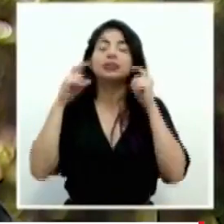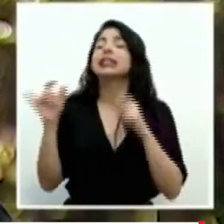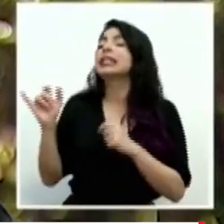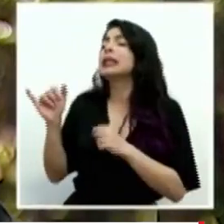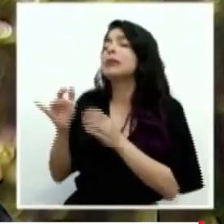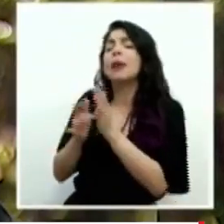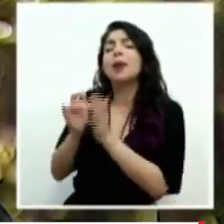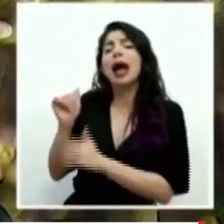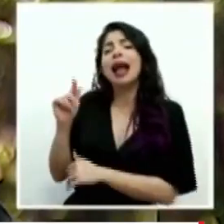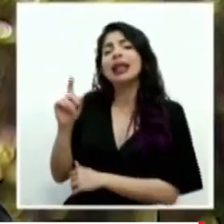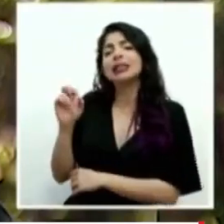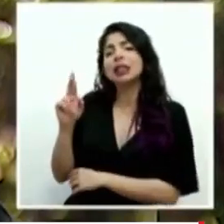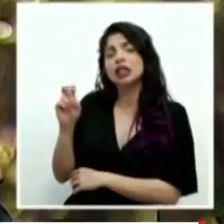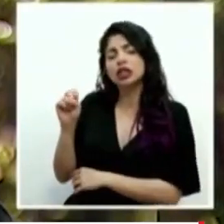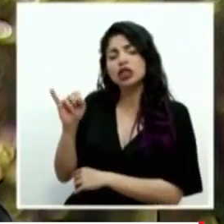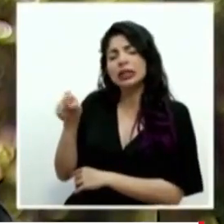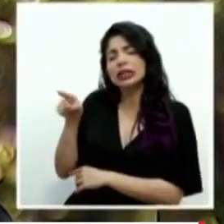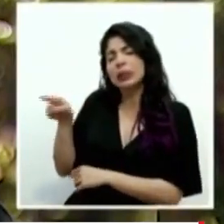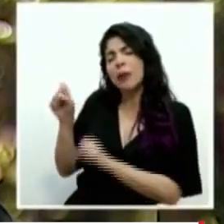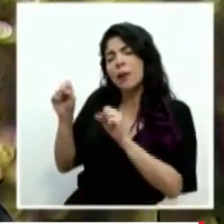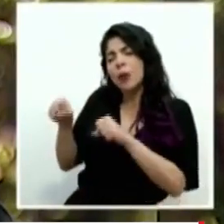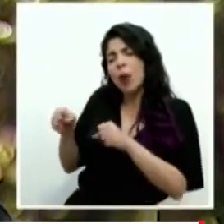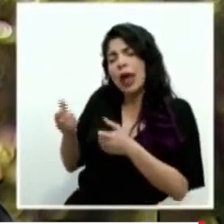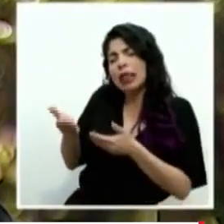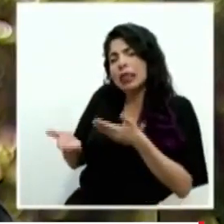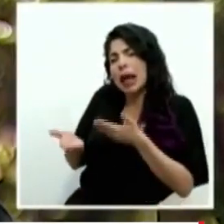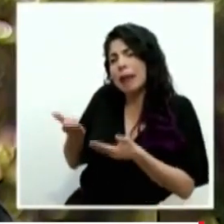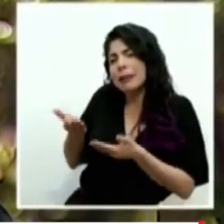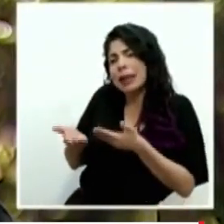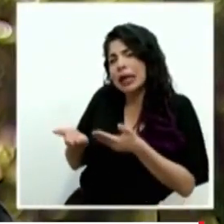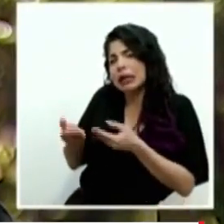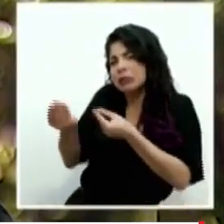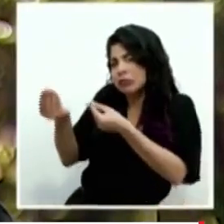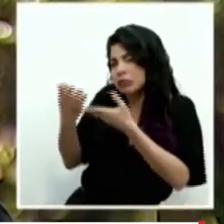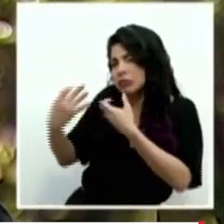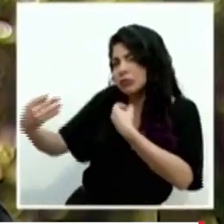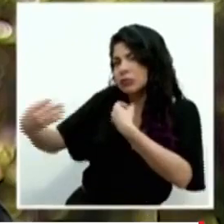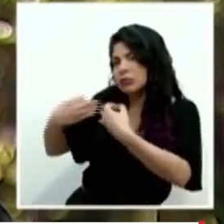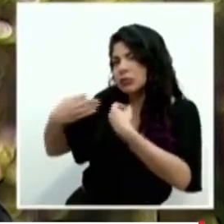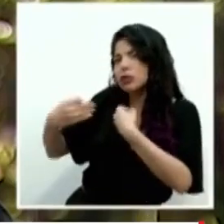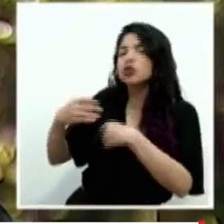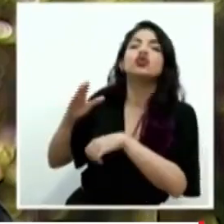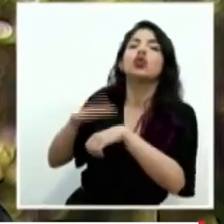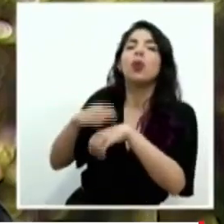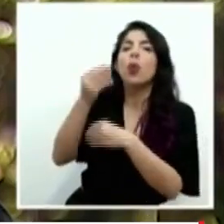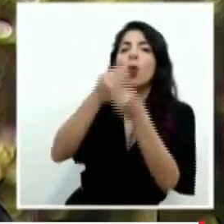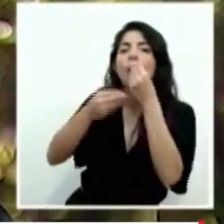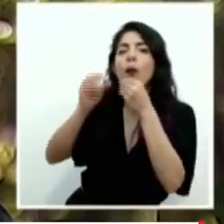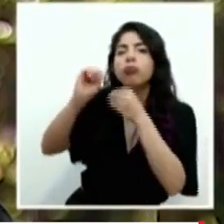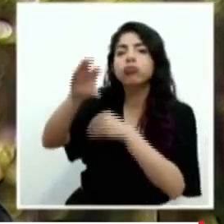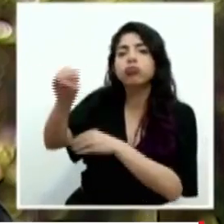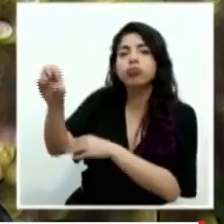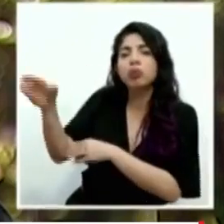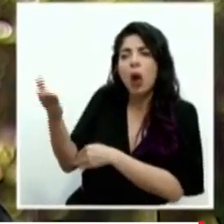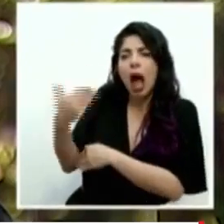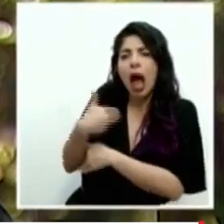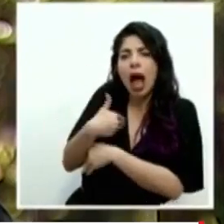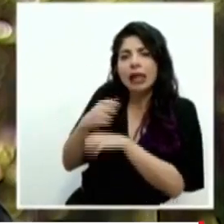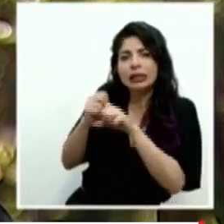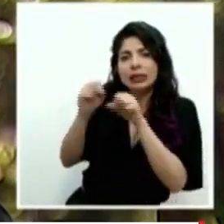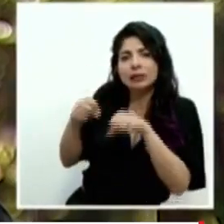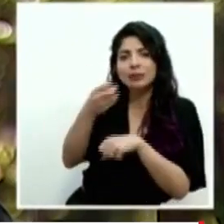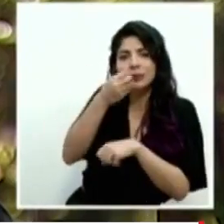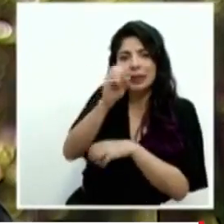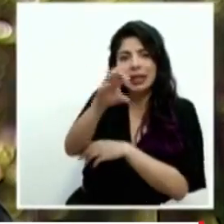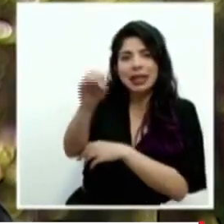don Alexander Solís nos podría tal vez dar detalles de la entrega de alimentos, que ustedes tienen un sistema de entrega de